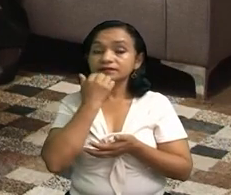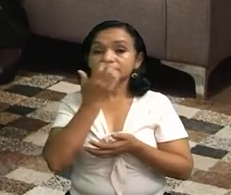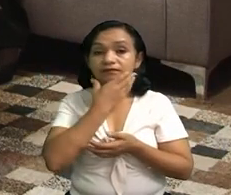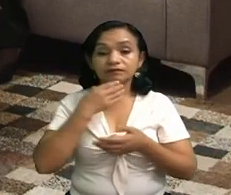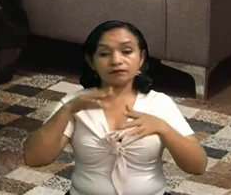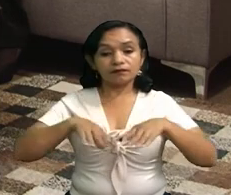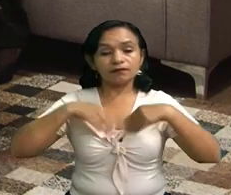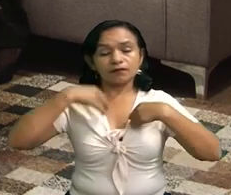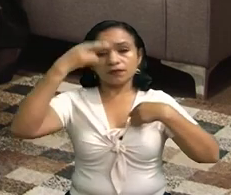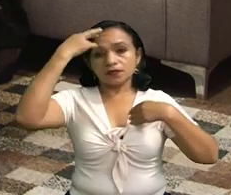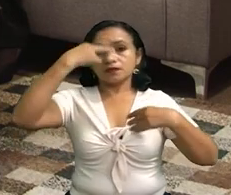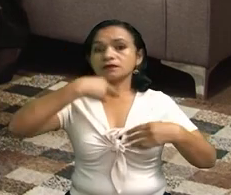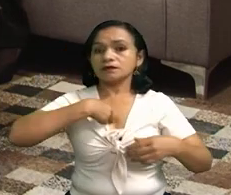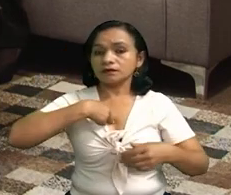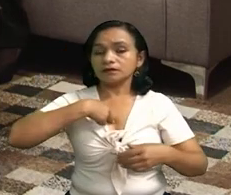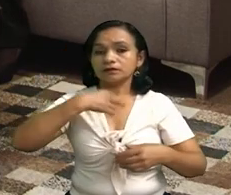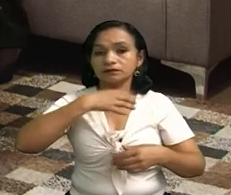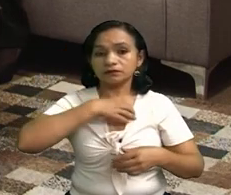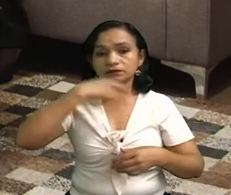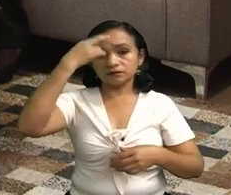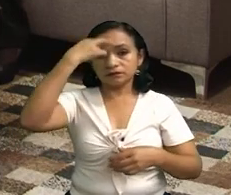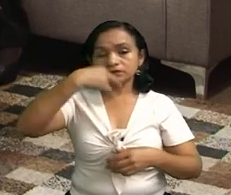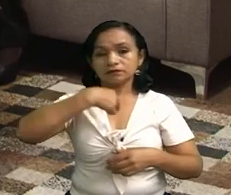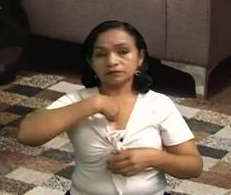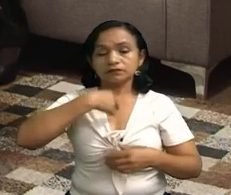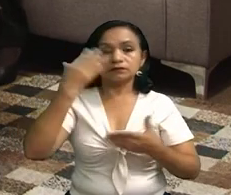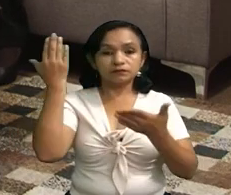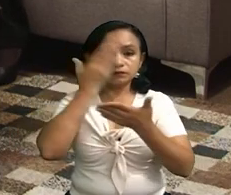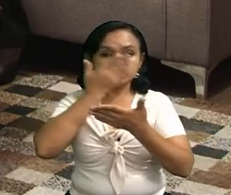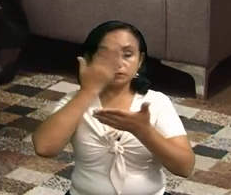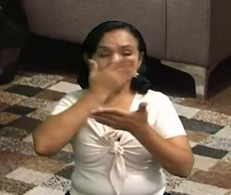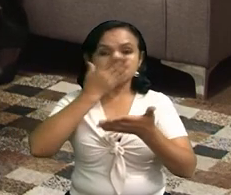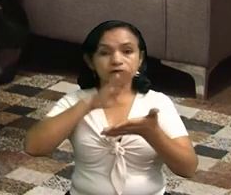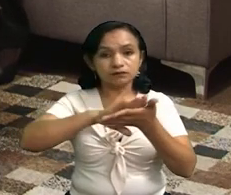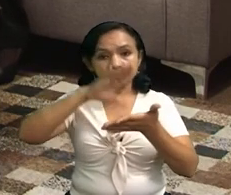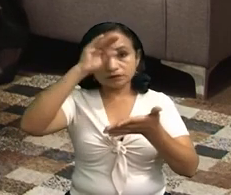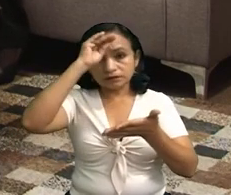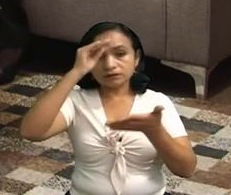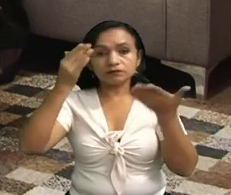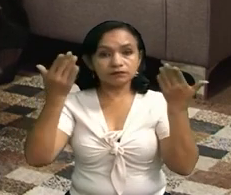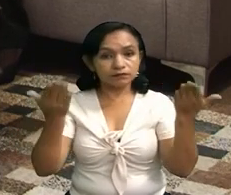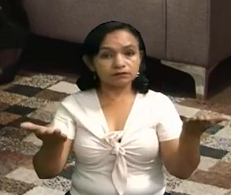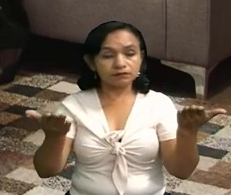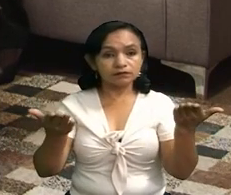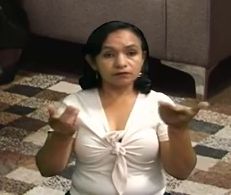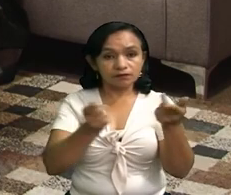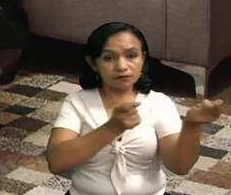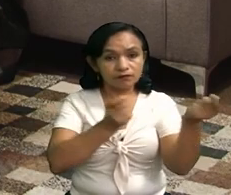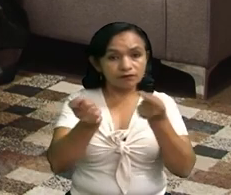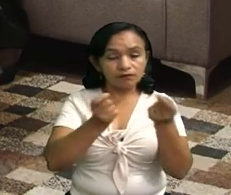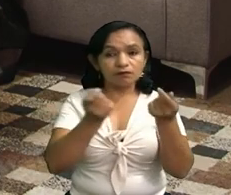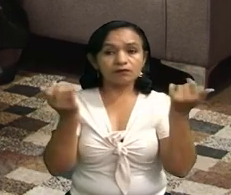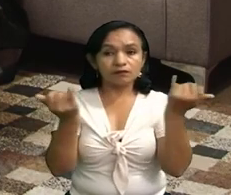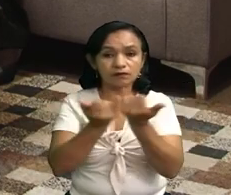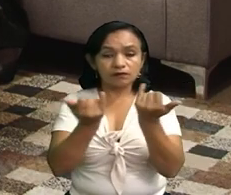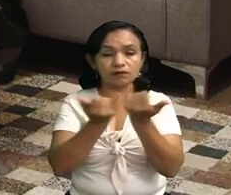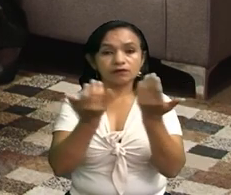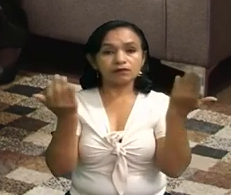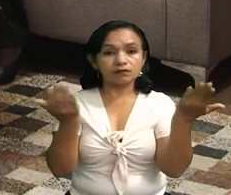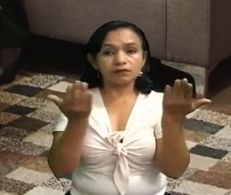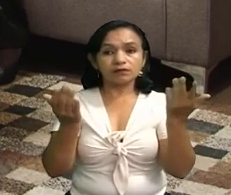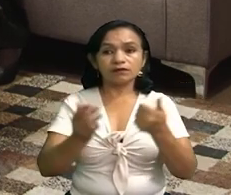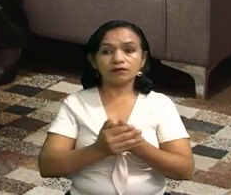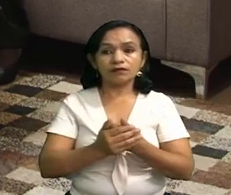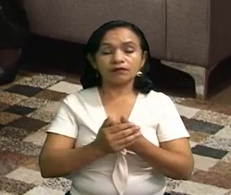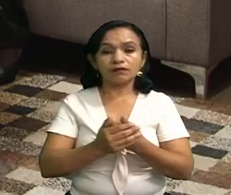asumir mayor responsabilidad porque él es responsable también de su formación. Claro, y administrar sus tiempos. Administrar los tiempos